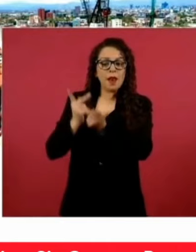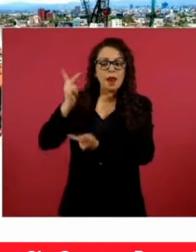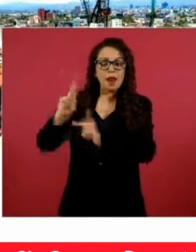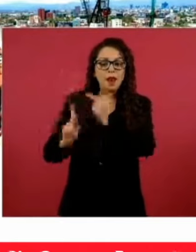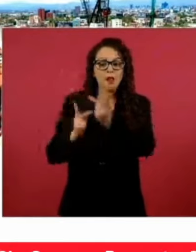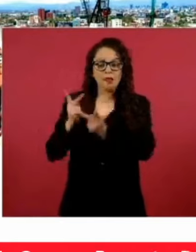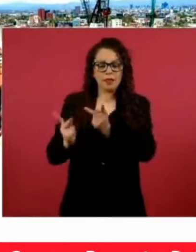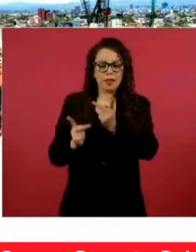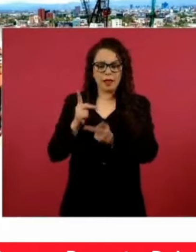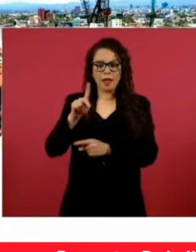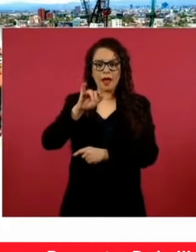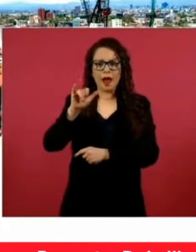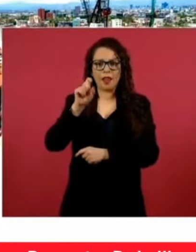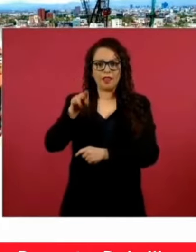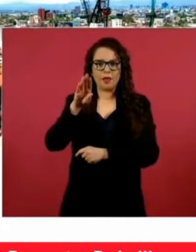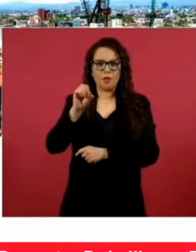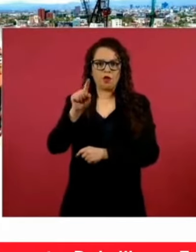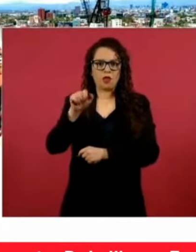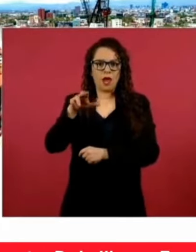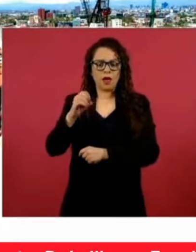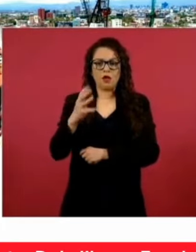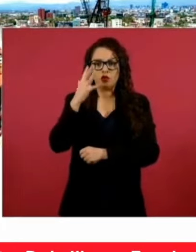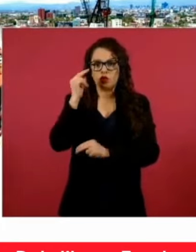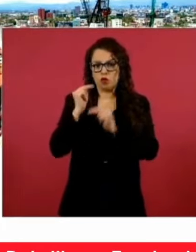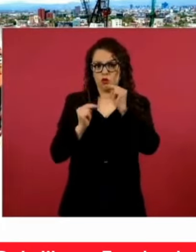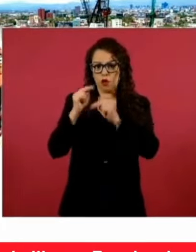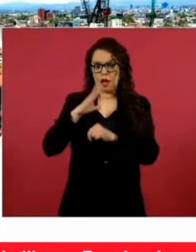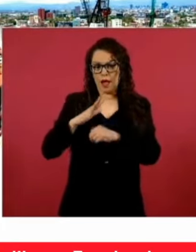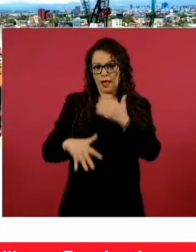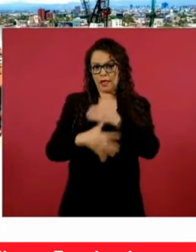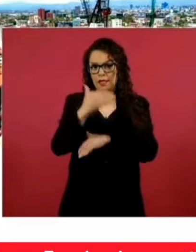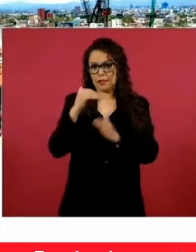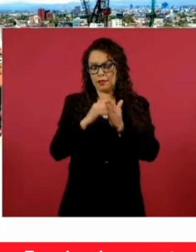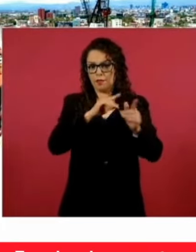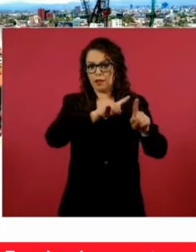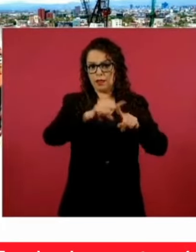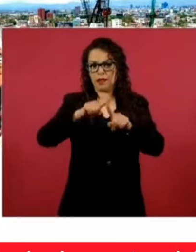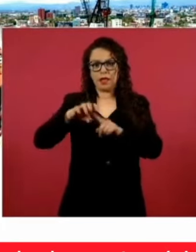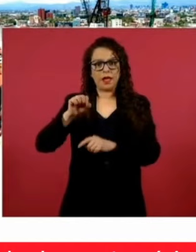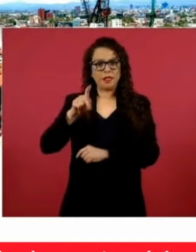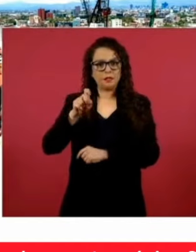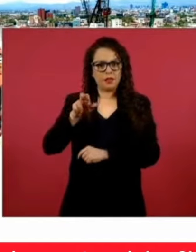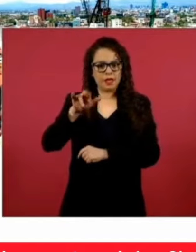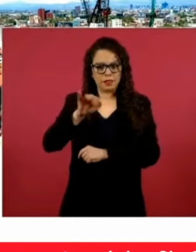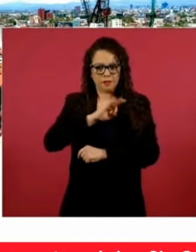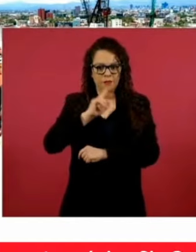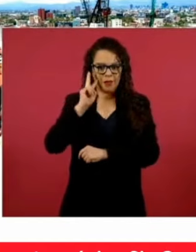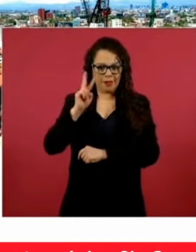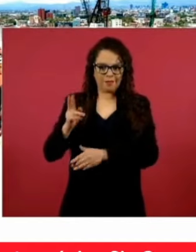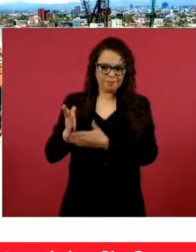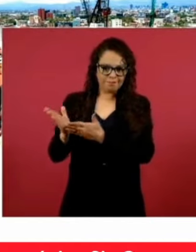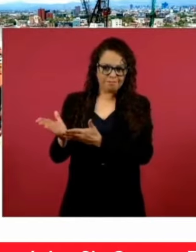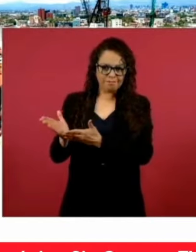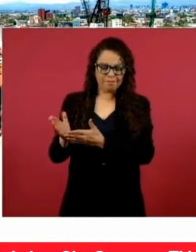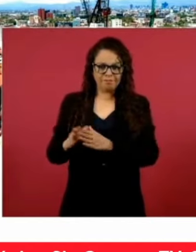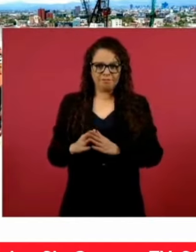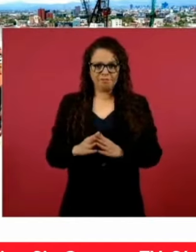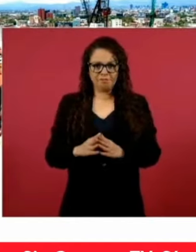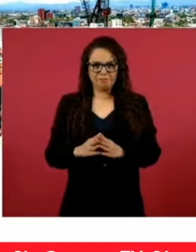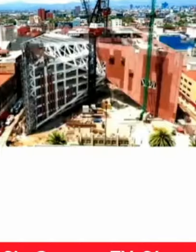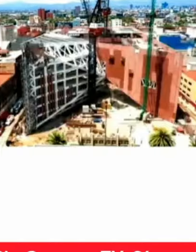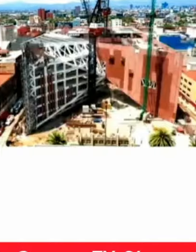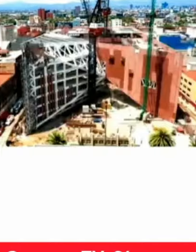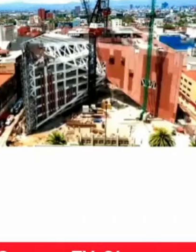Botánico de siete niveles con más de 15,000 especies que lo que busca de alguna forma es que Los visitantes Porque será un espacio público